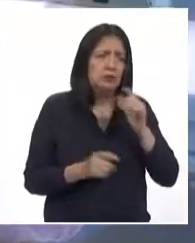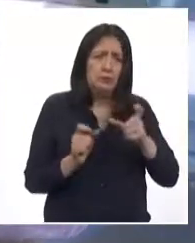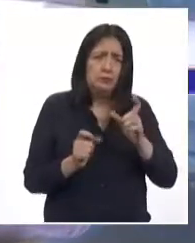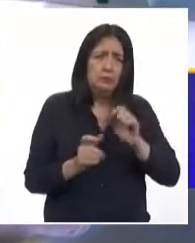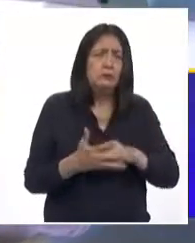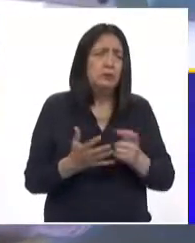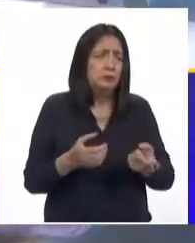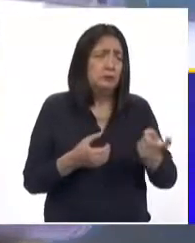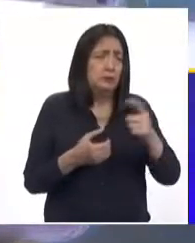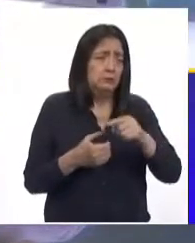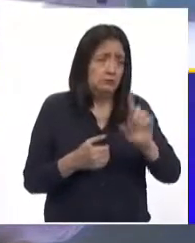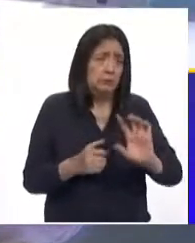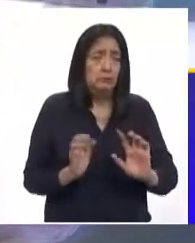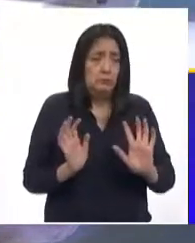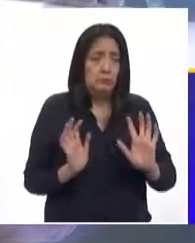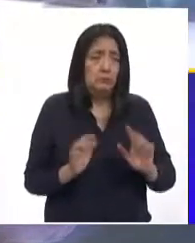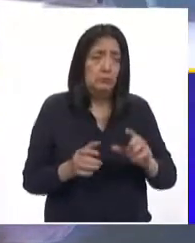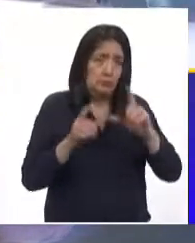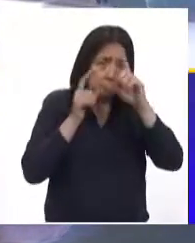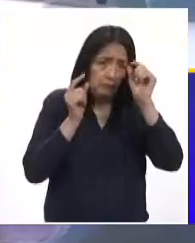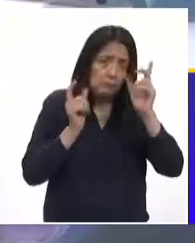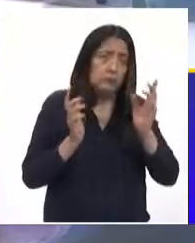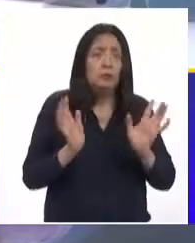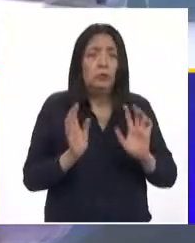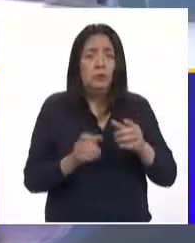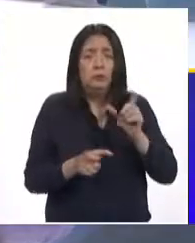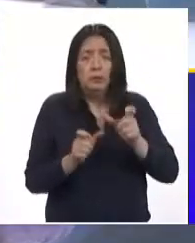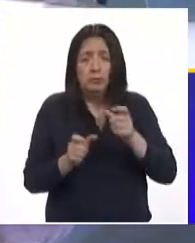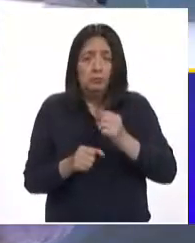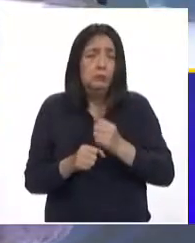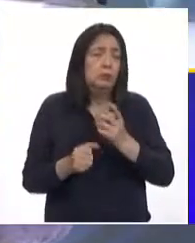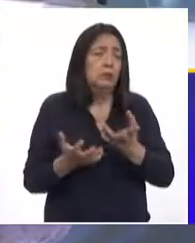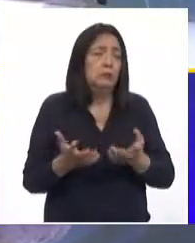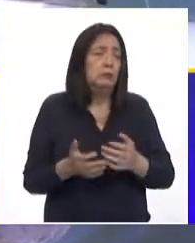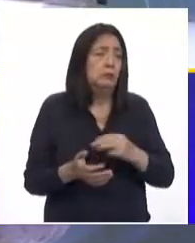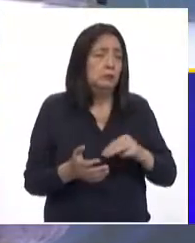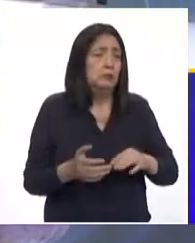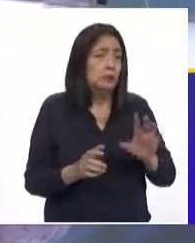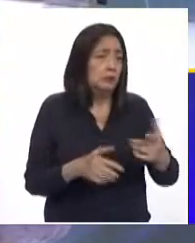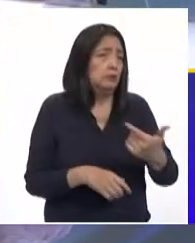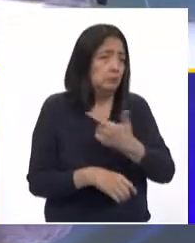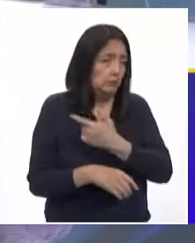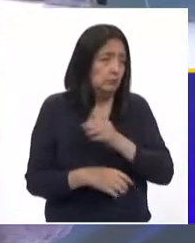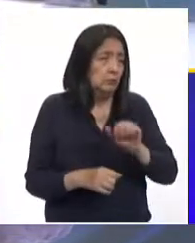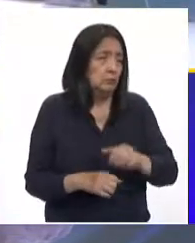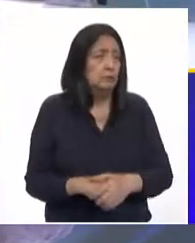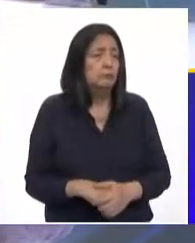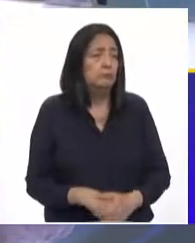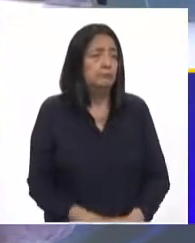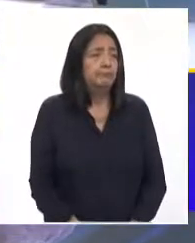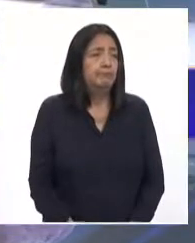personas que han participado como enfermeros o personal asistencial de esas vacunaciones.